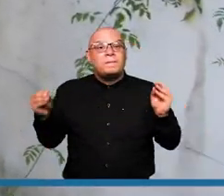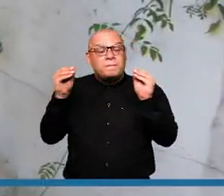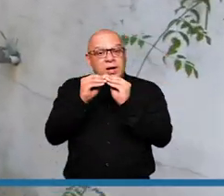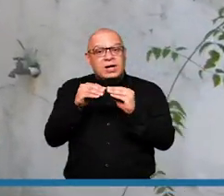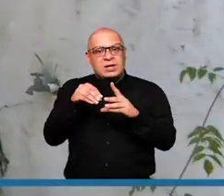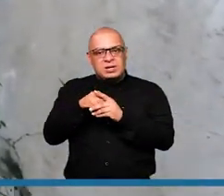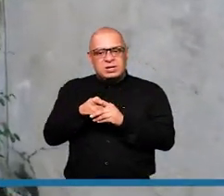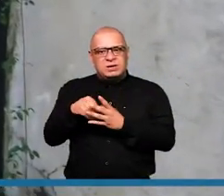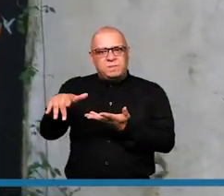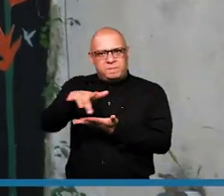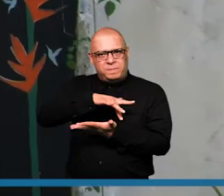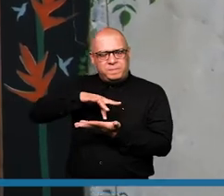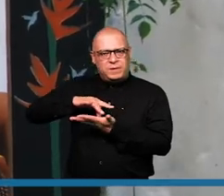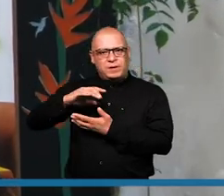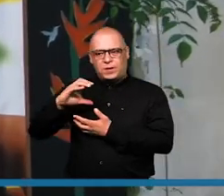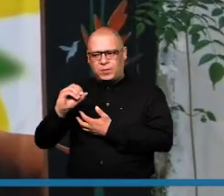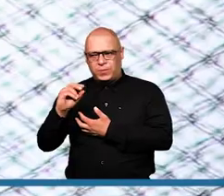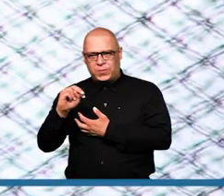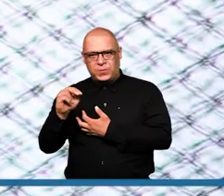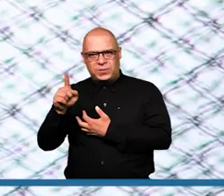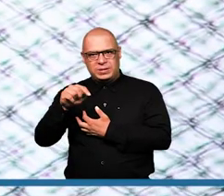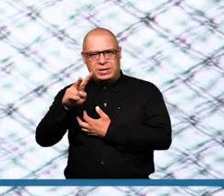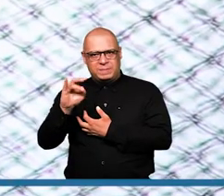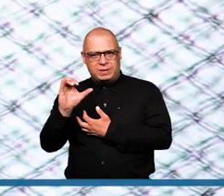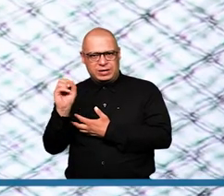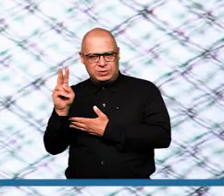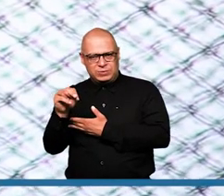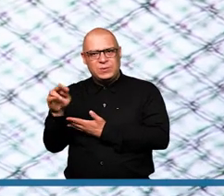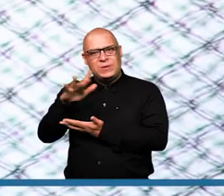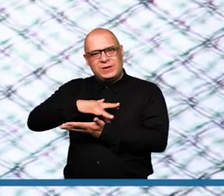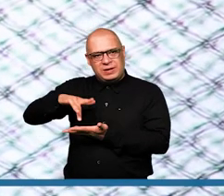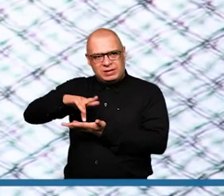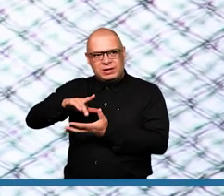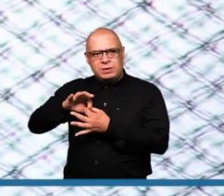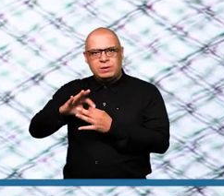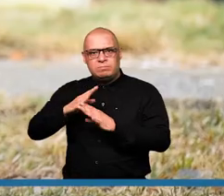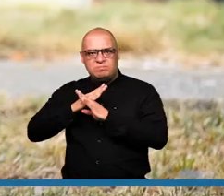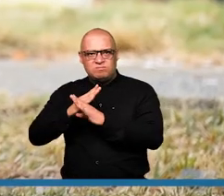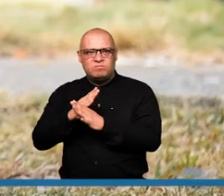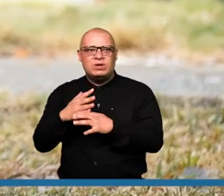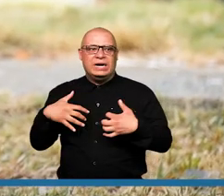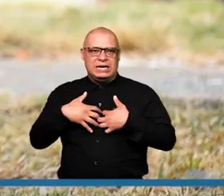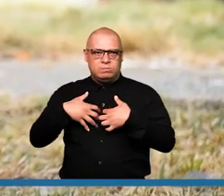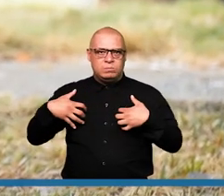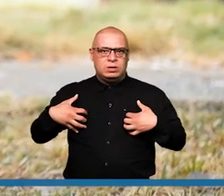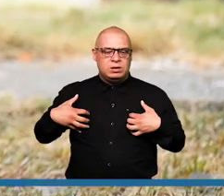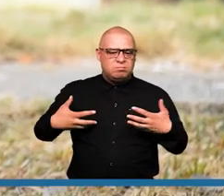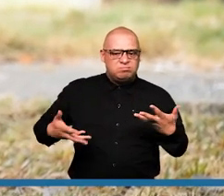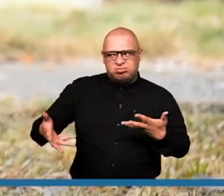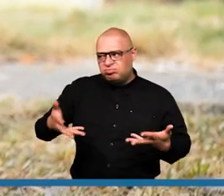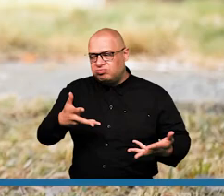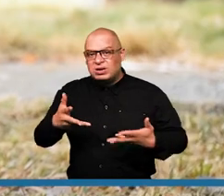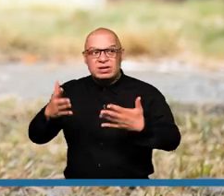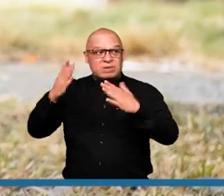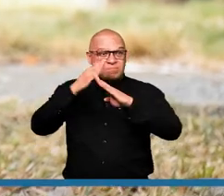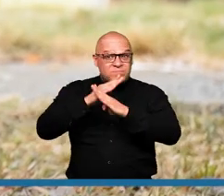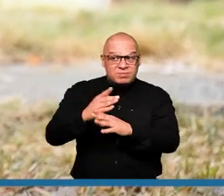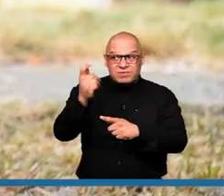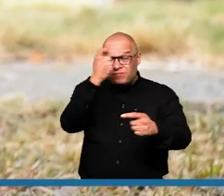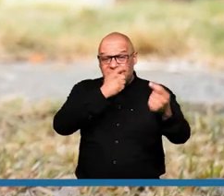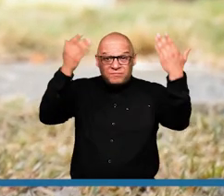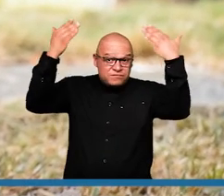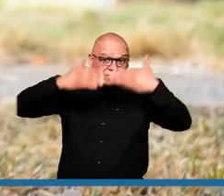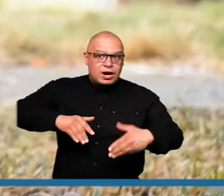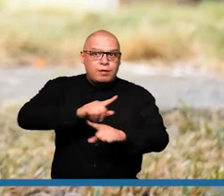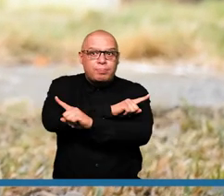misional del Parque de la Conservación. Venimos trabajando intensamente en la prevención del tráfico de fauna. Realmente es, yo creo, que lo más importante.